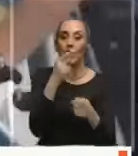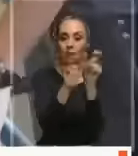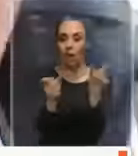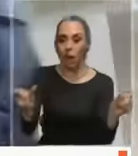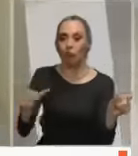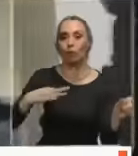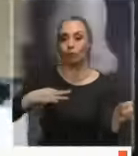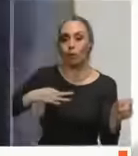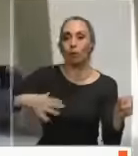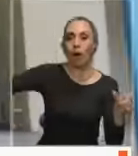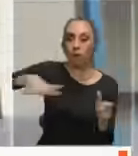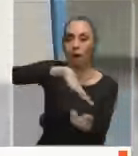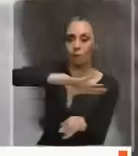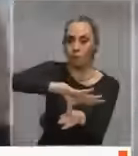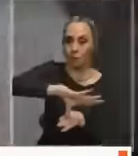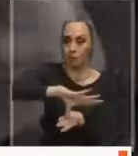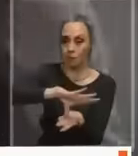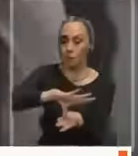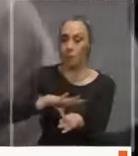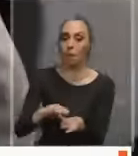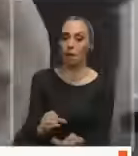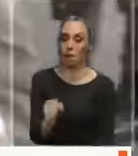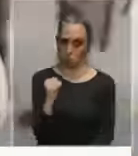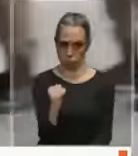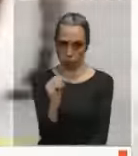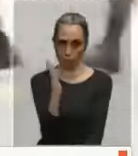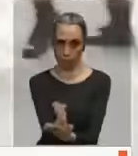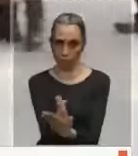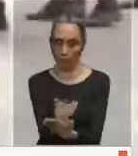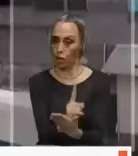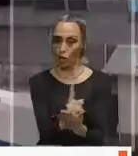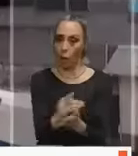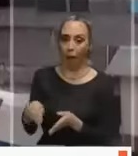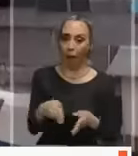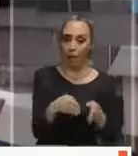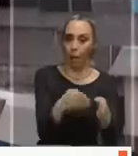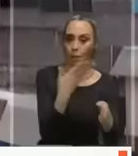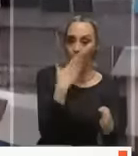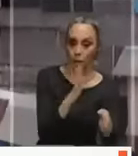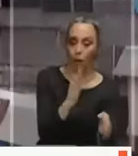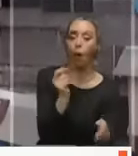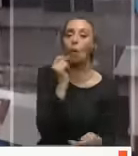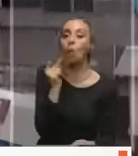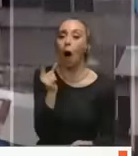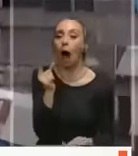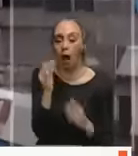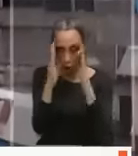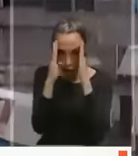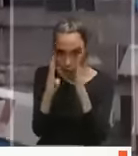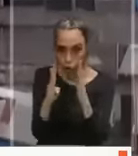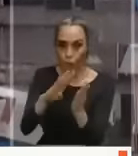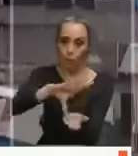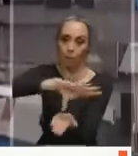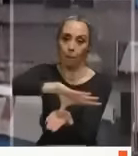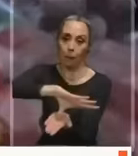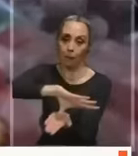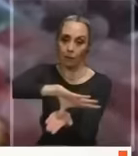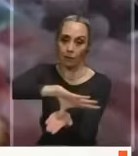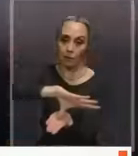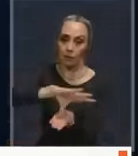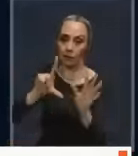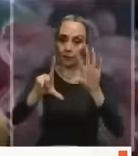comunidades. Si entonces la mano dura no es la ruta deseada, ¿cuál debería ser el foco en un país donde